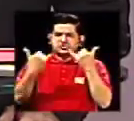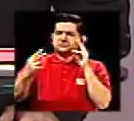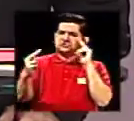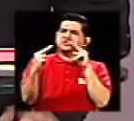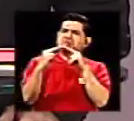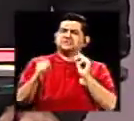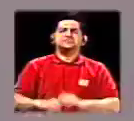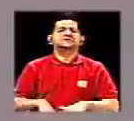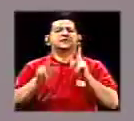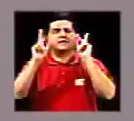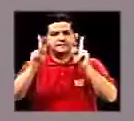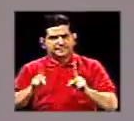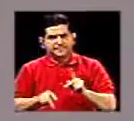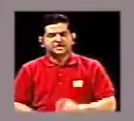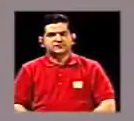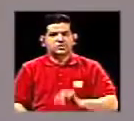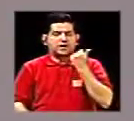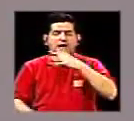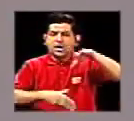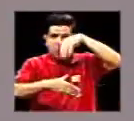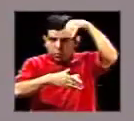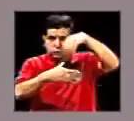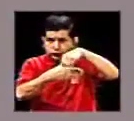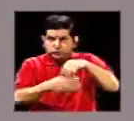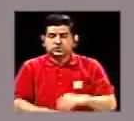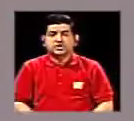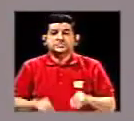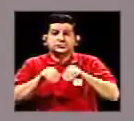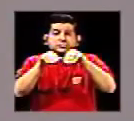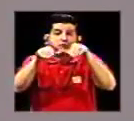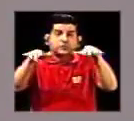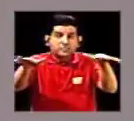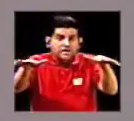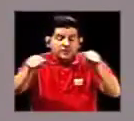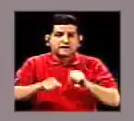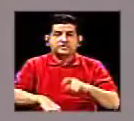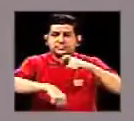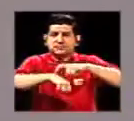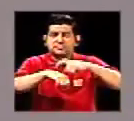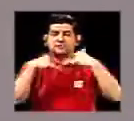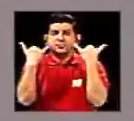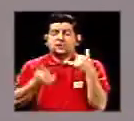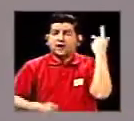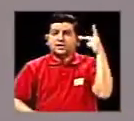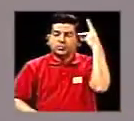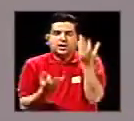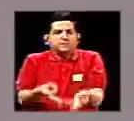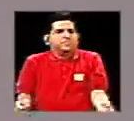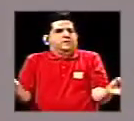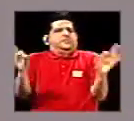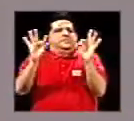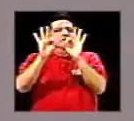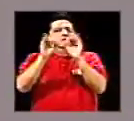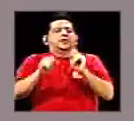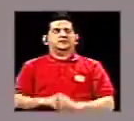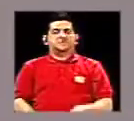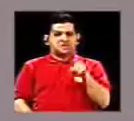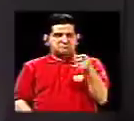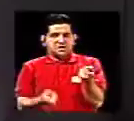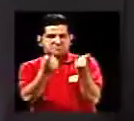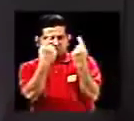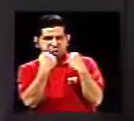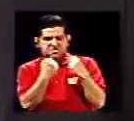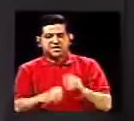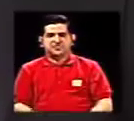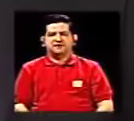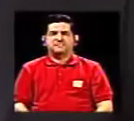y era una persona que en otros contextos las redes en el momento actual de la política eran vitales. Entonces, uh-huh, él vino